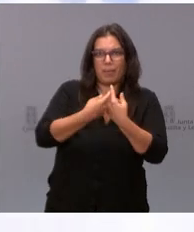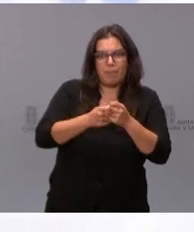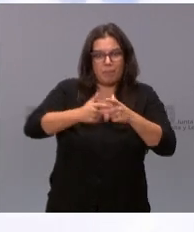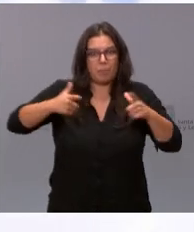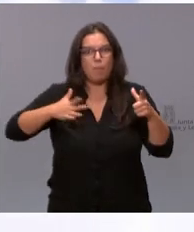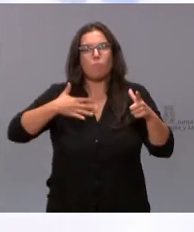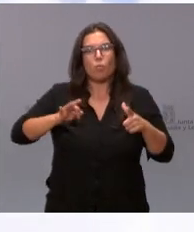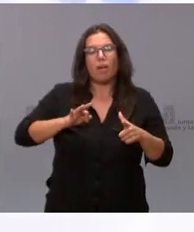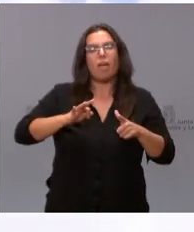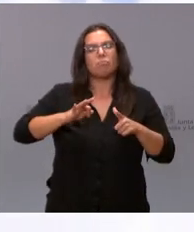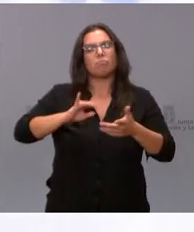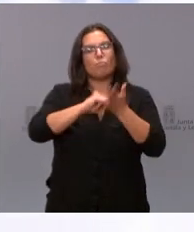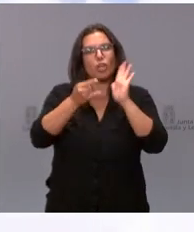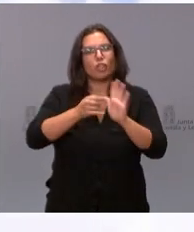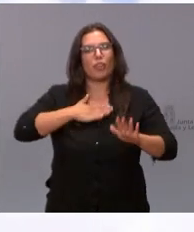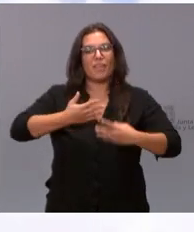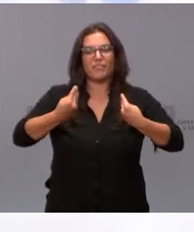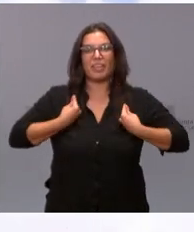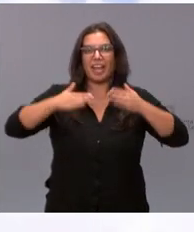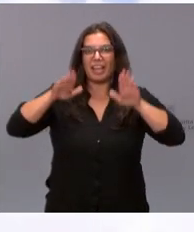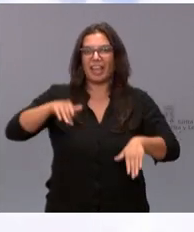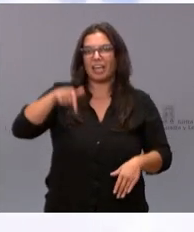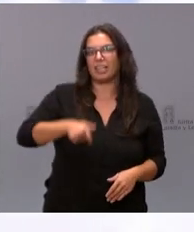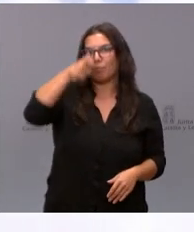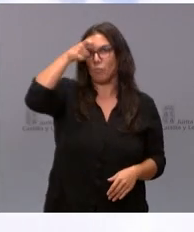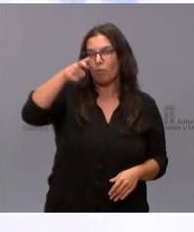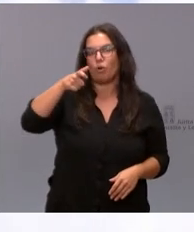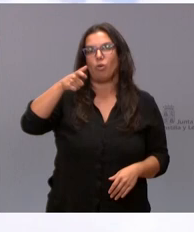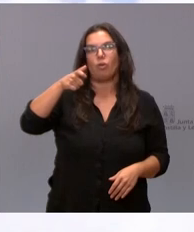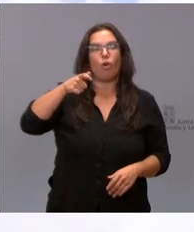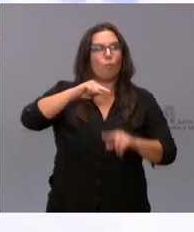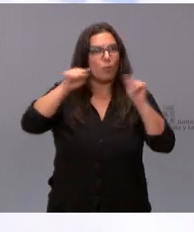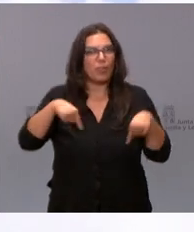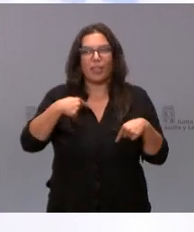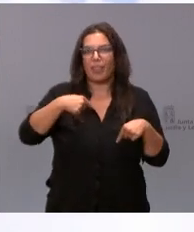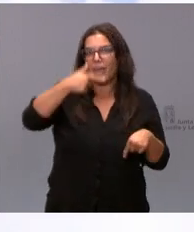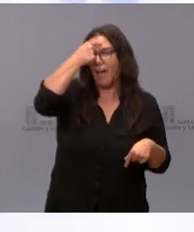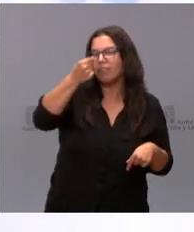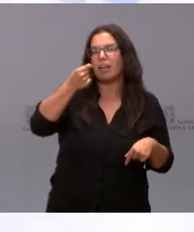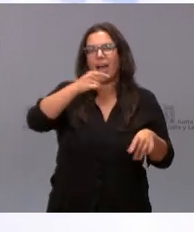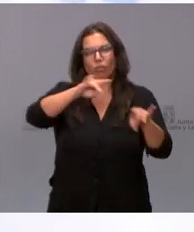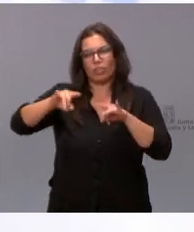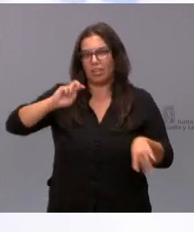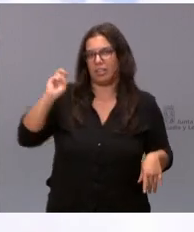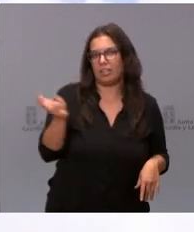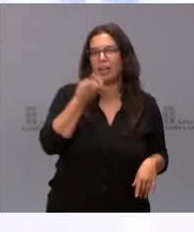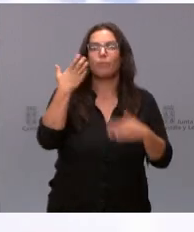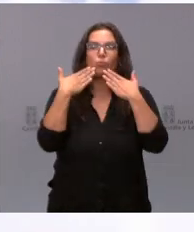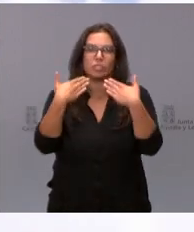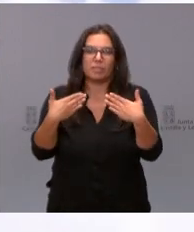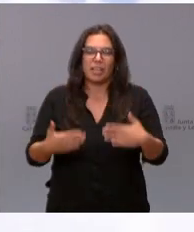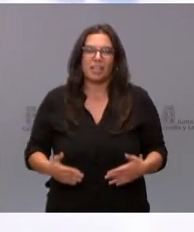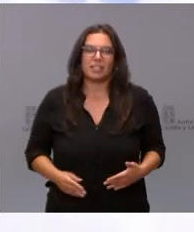proyecto de vida aquí en las navas aquí en la provincia de ávila aquí en nuestra tierra en castilla y león' muchísimas